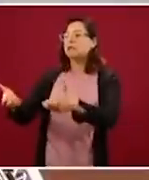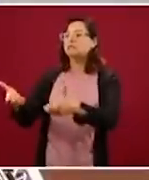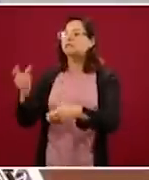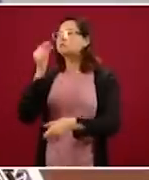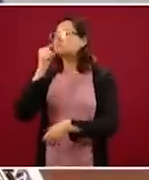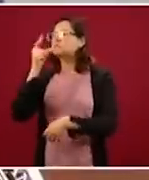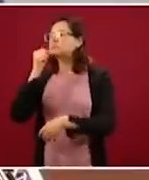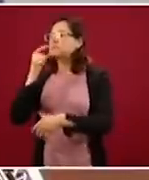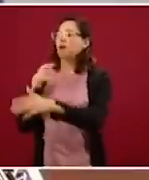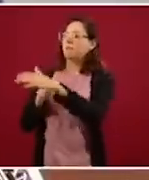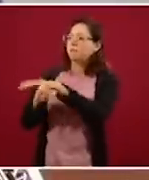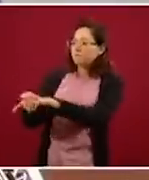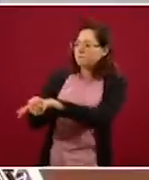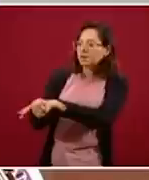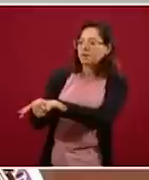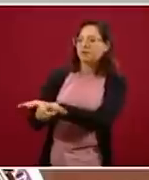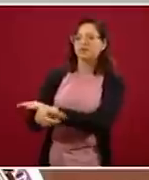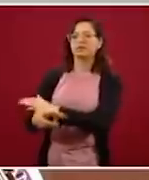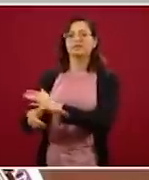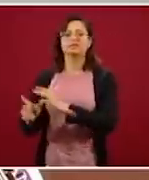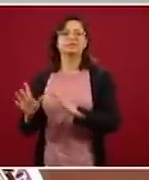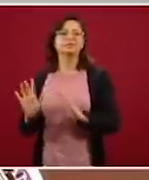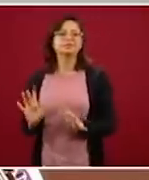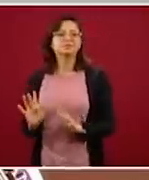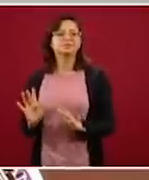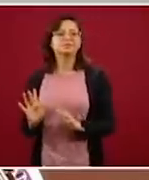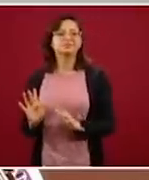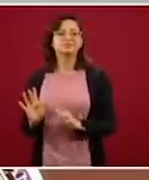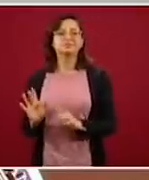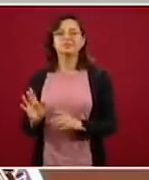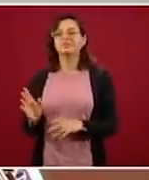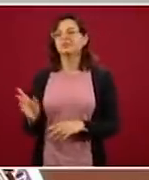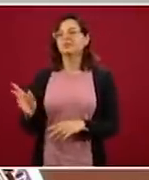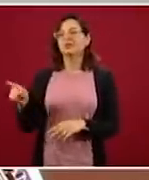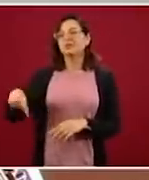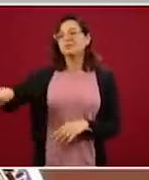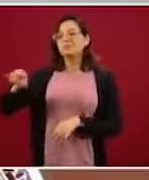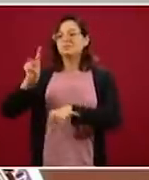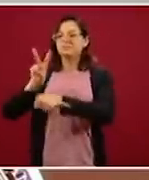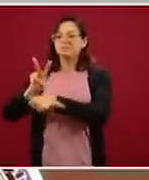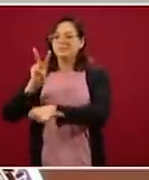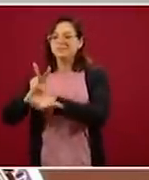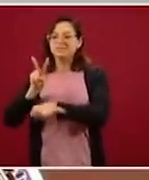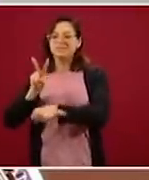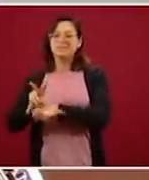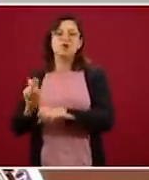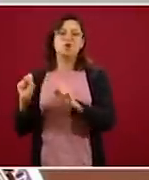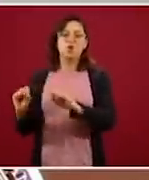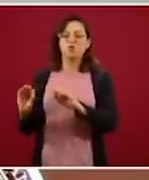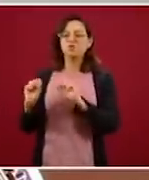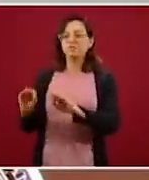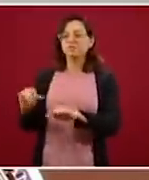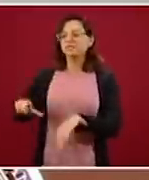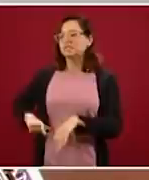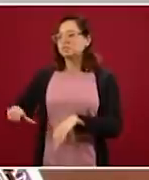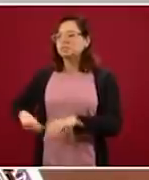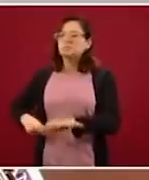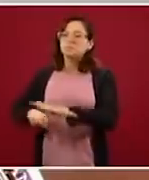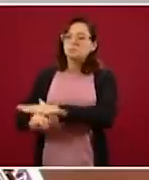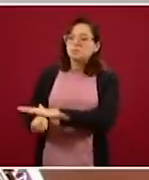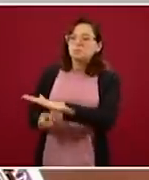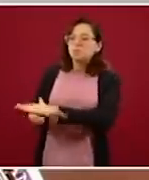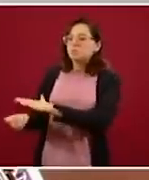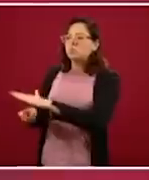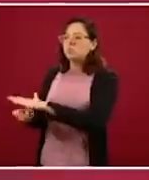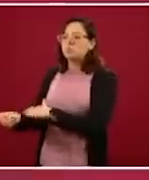con la extorsión de los agentes de tránsito, de los oficinistas del gobierno.